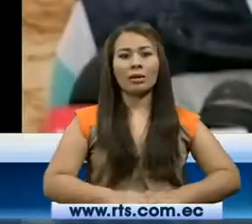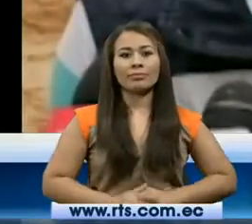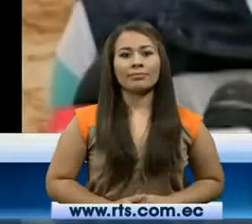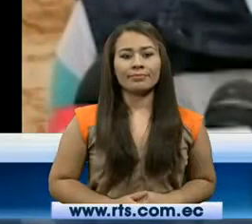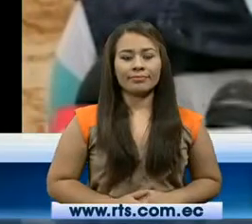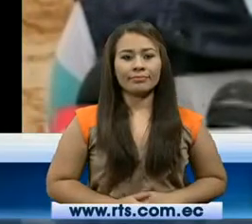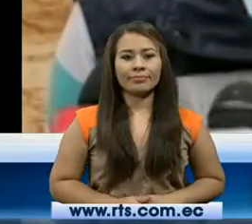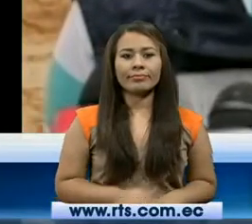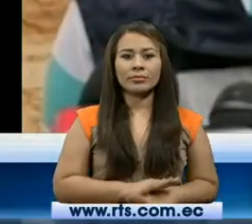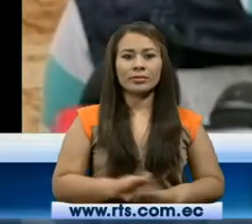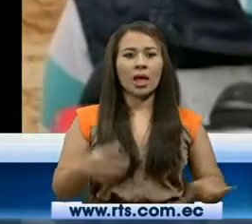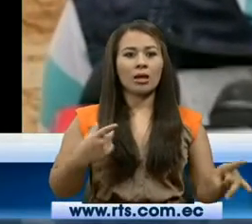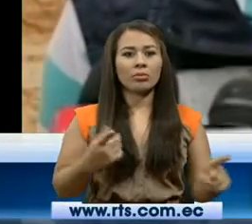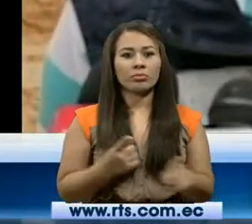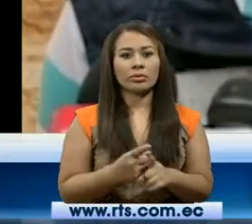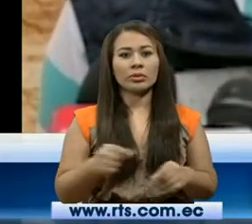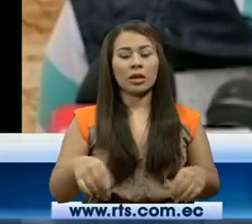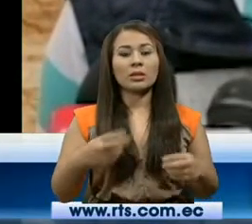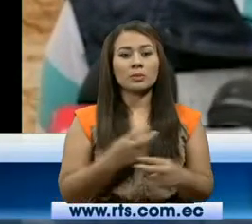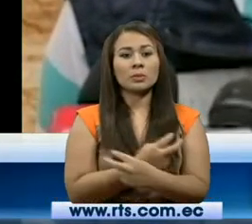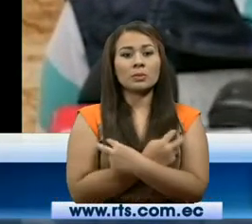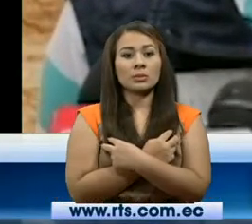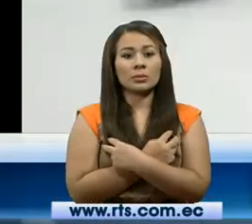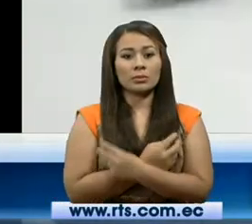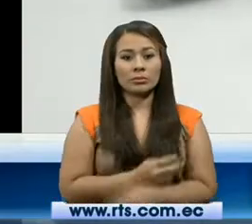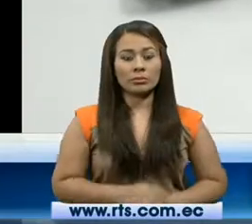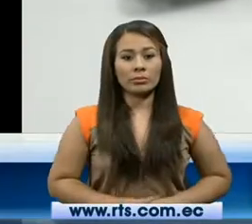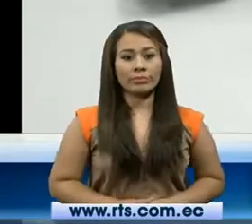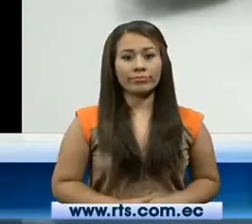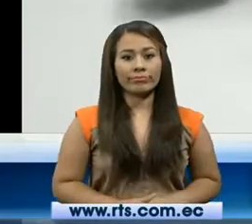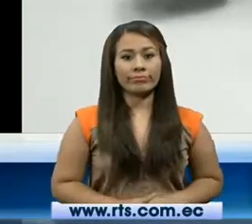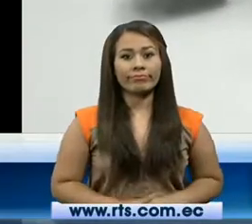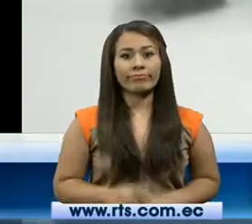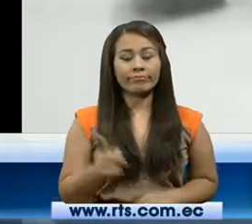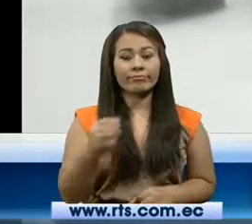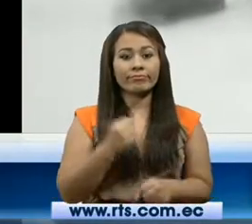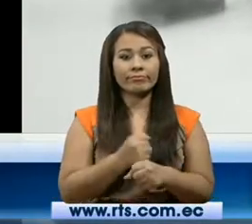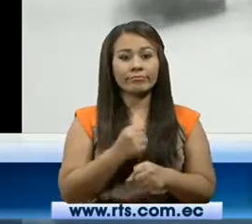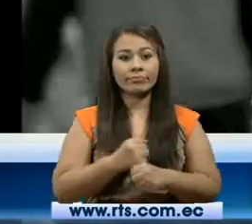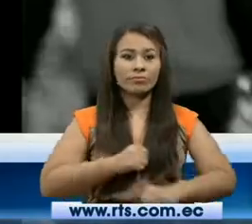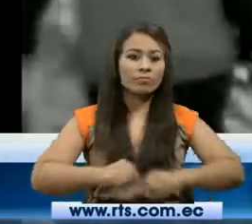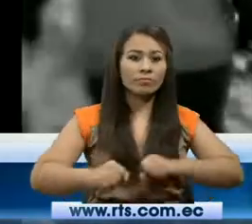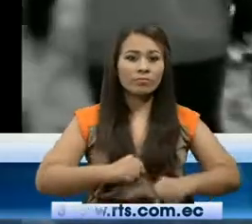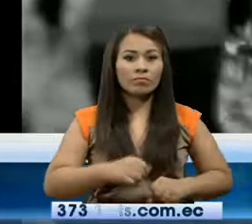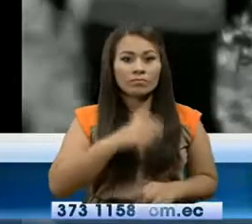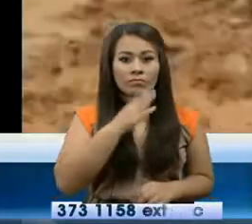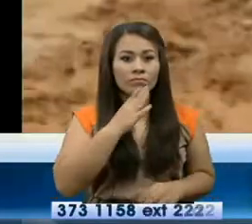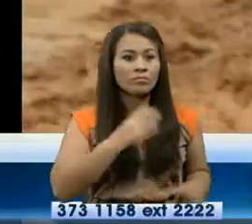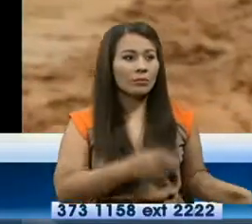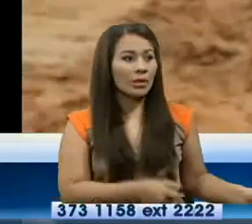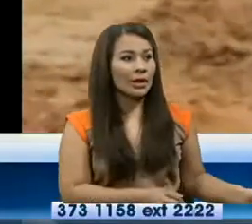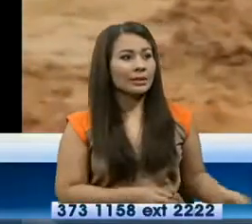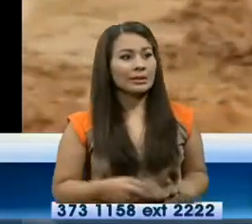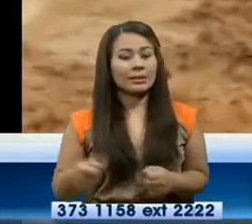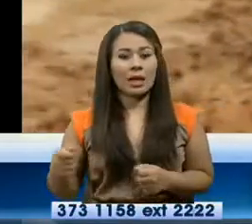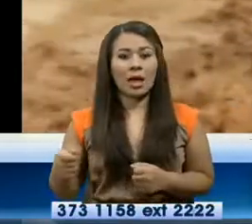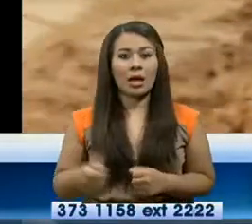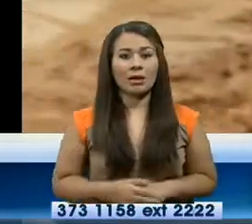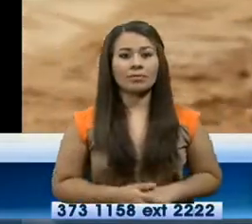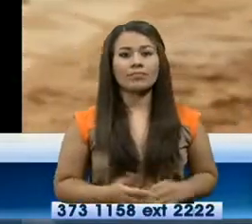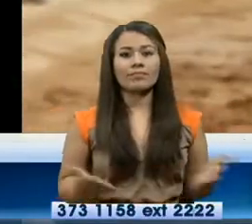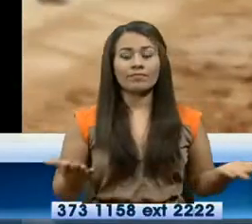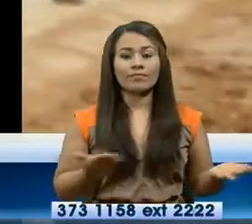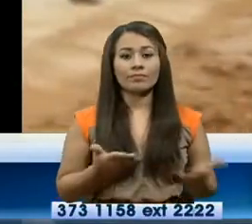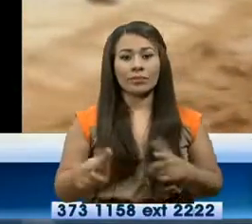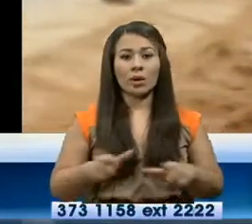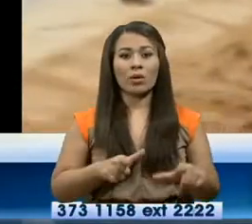ubicaron un cadáver, por lo cual realizaron la extracción del cadáver. Los cuerpos sin vida fueron